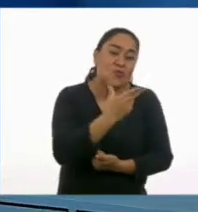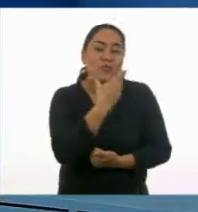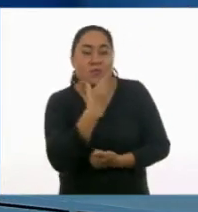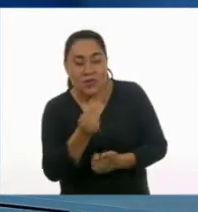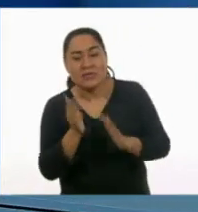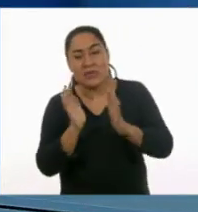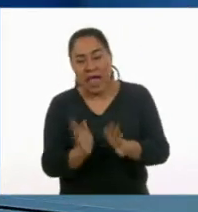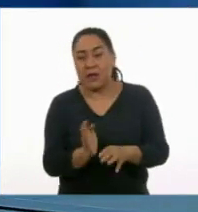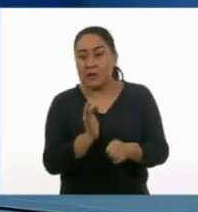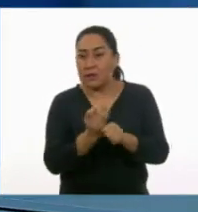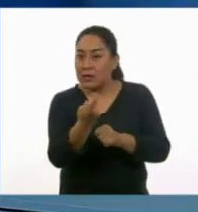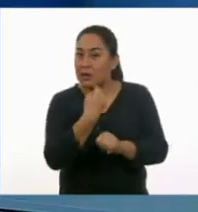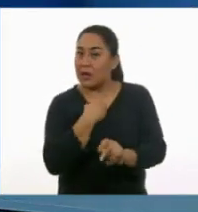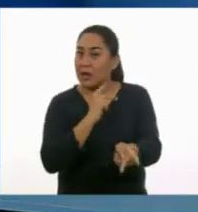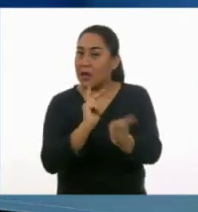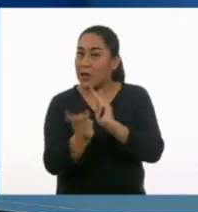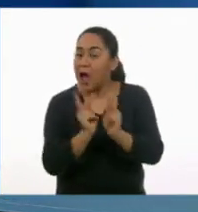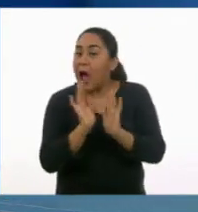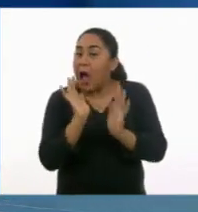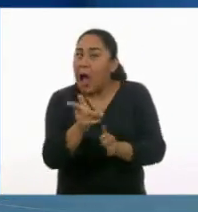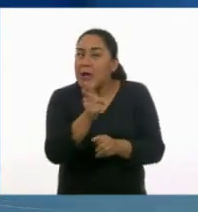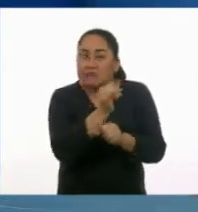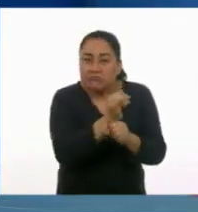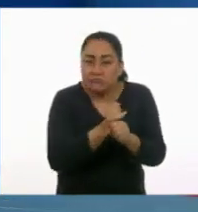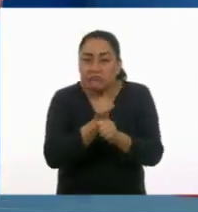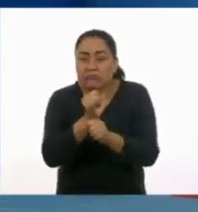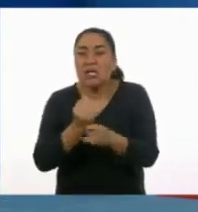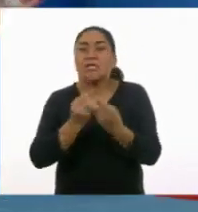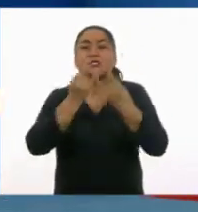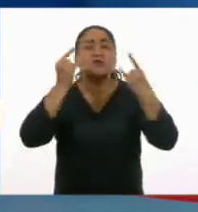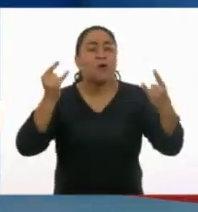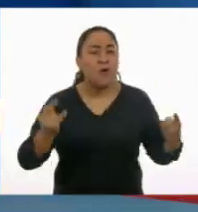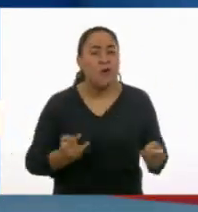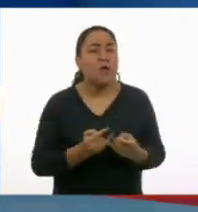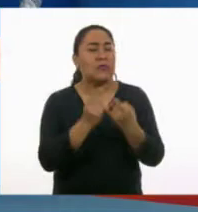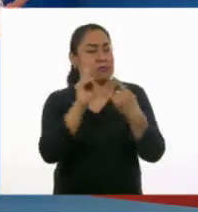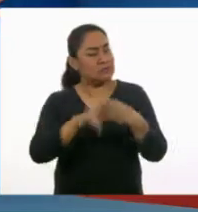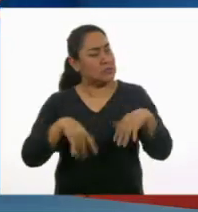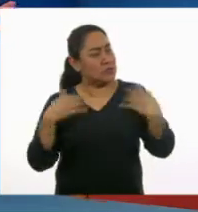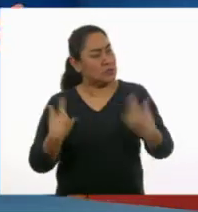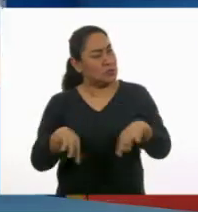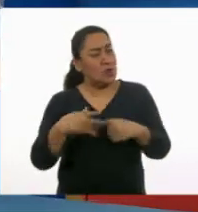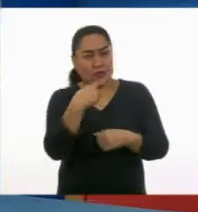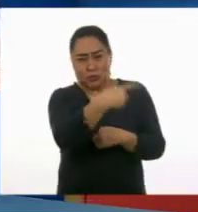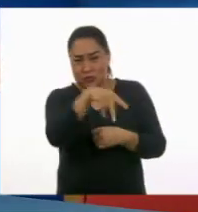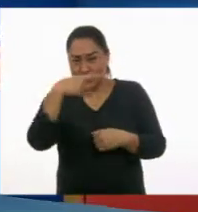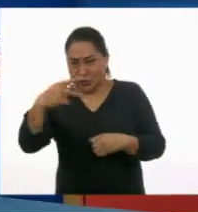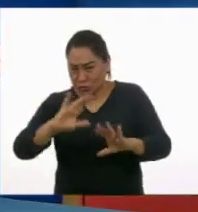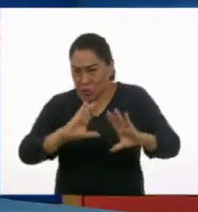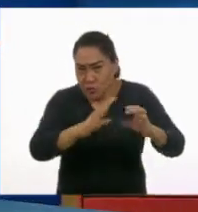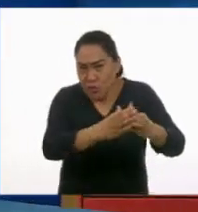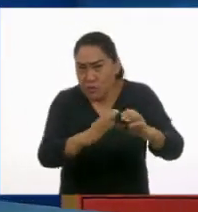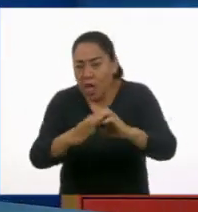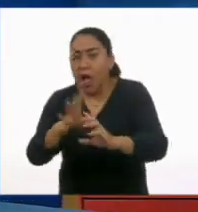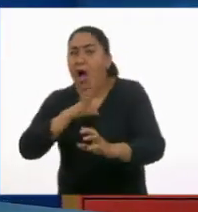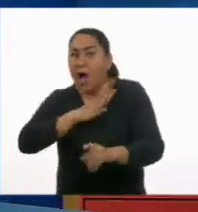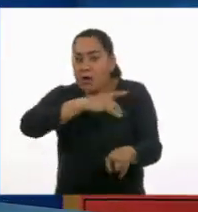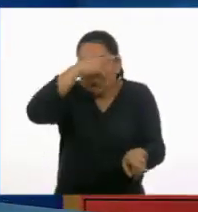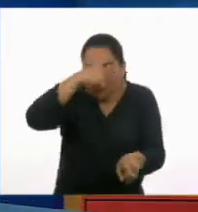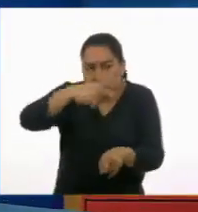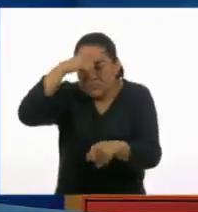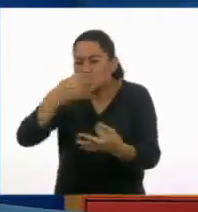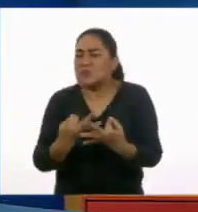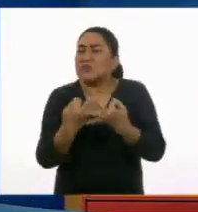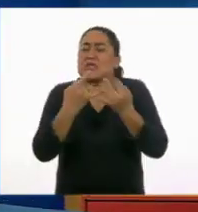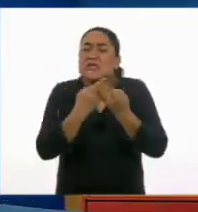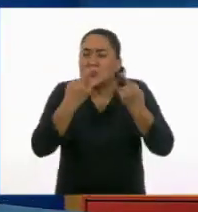estuvieron explorando las historias y que hay historias fantásticas en sus comunidades. Exacto. Tenemos un gran tesoro.